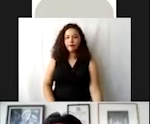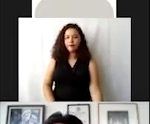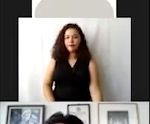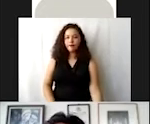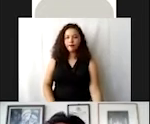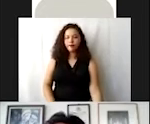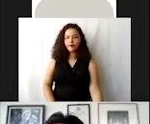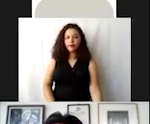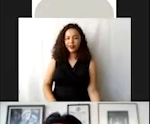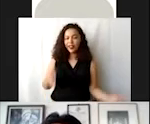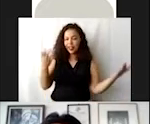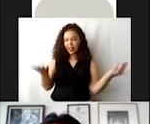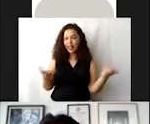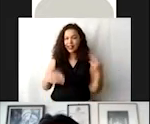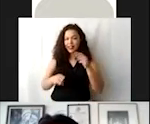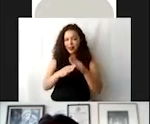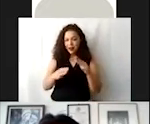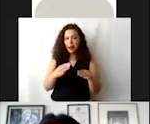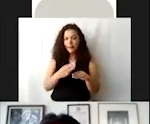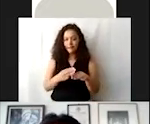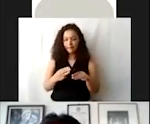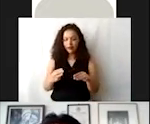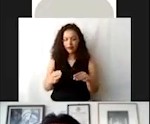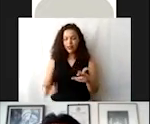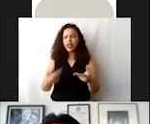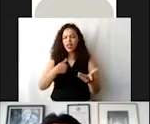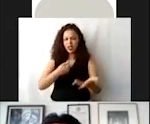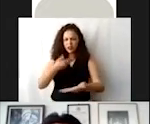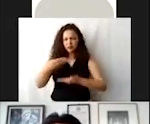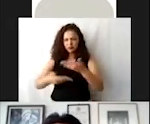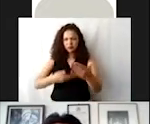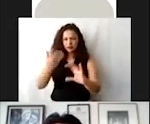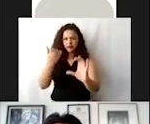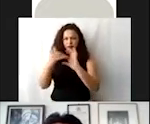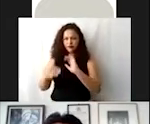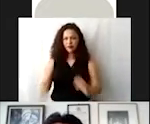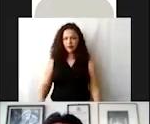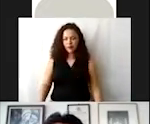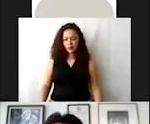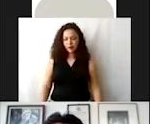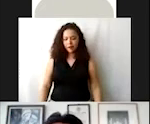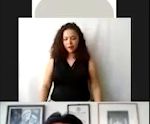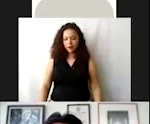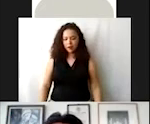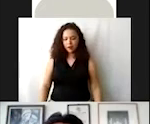Bueno, este material, pues ustedes lo tienen o se los comparten, ¿no? Bueno.